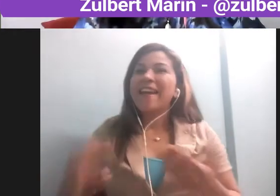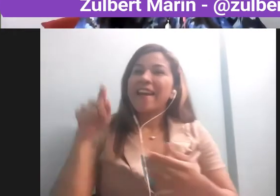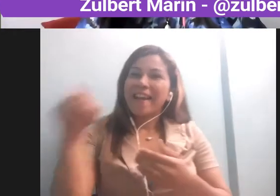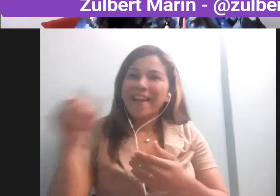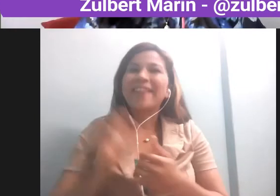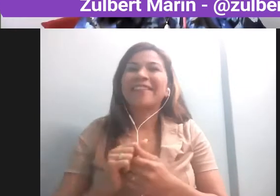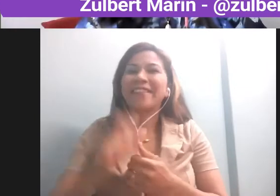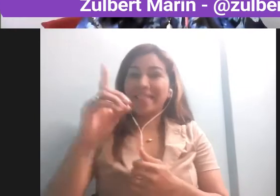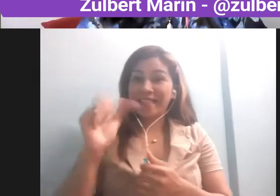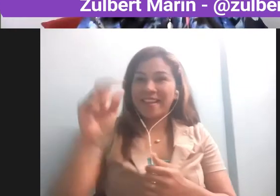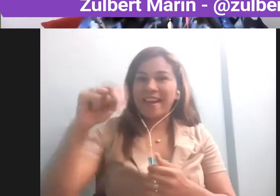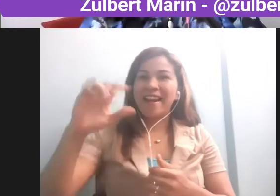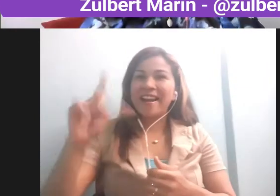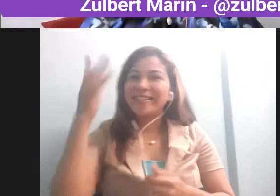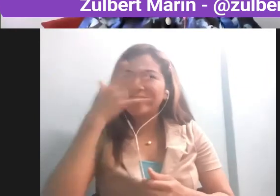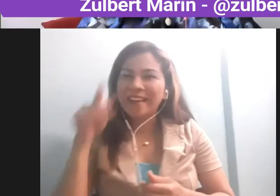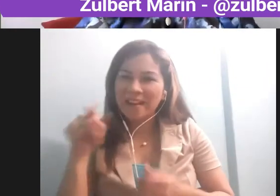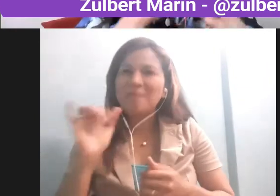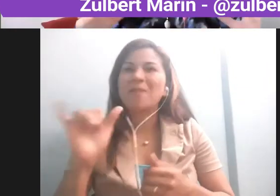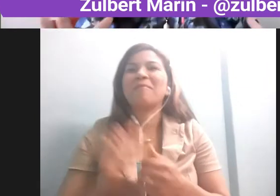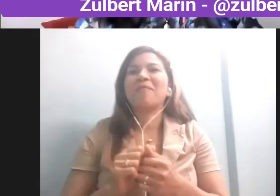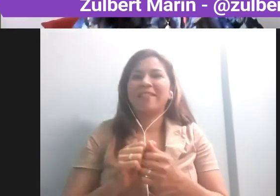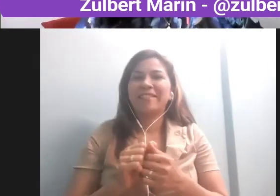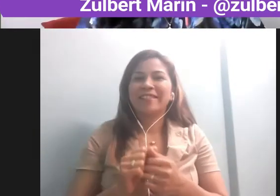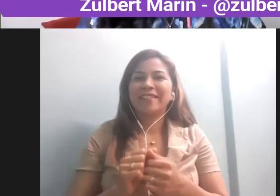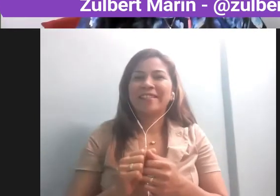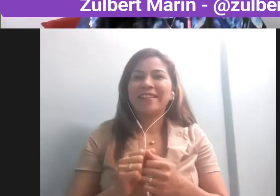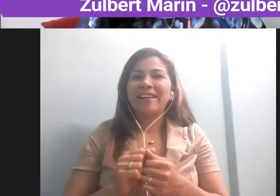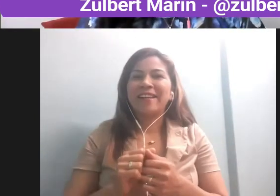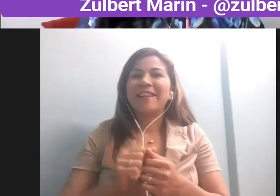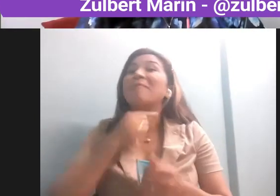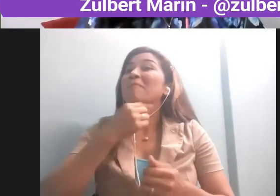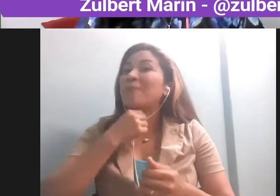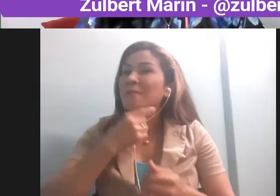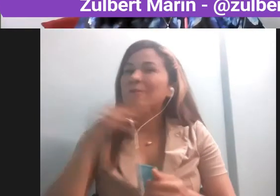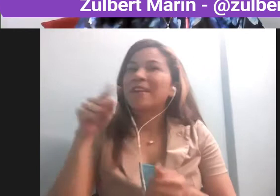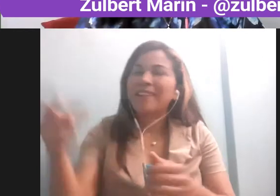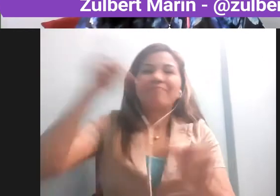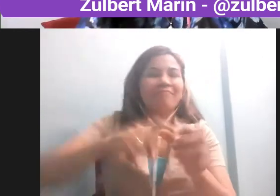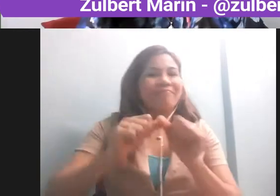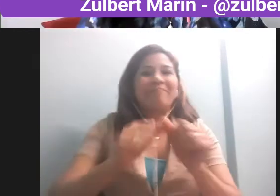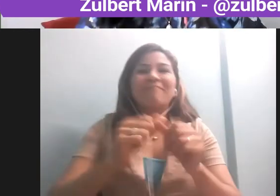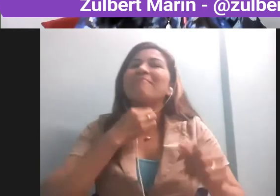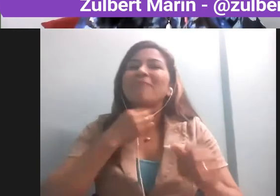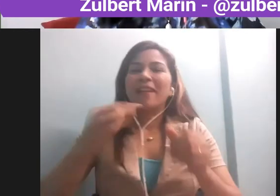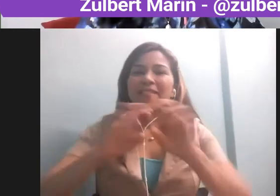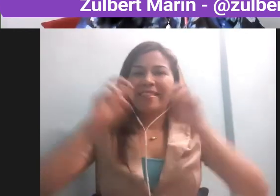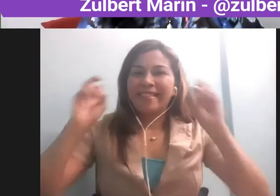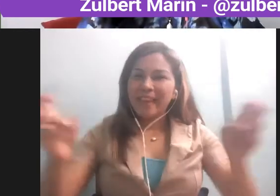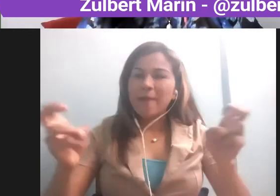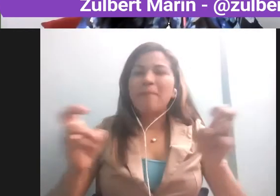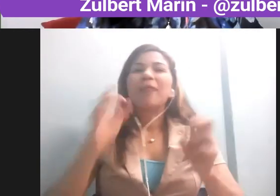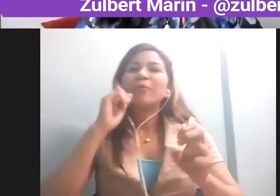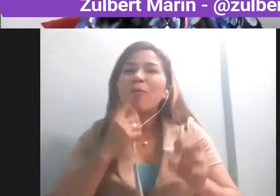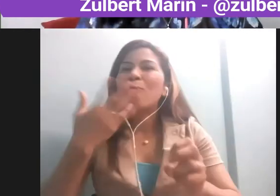Caridad, periodista, doctora en ciencias humanas y además muy compenetrada con todo lo que tiene que ver con los temas de equiparación y de equidad